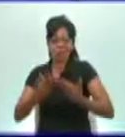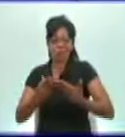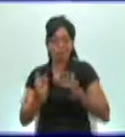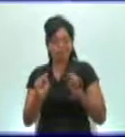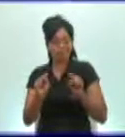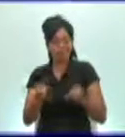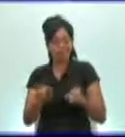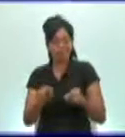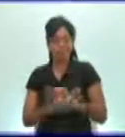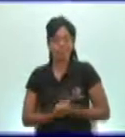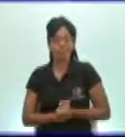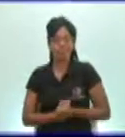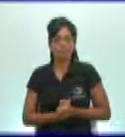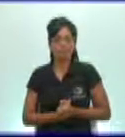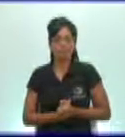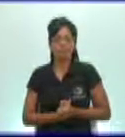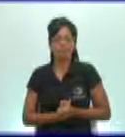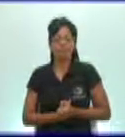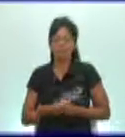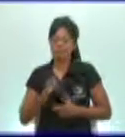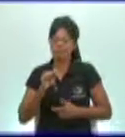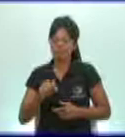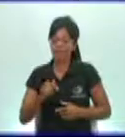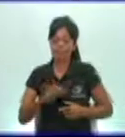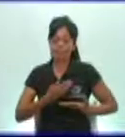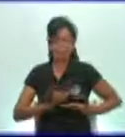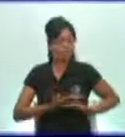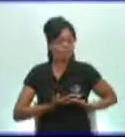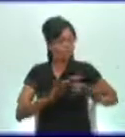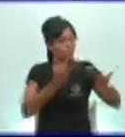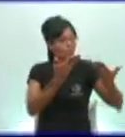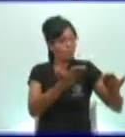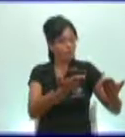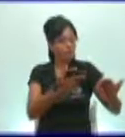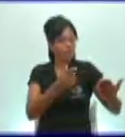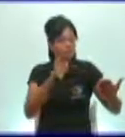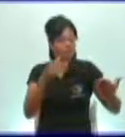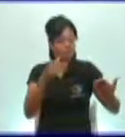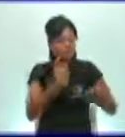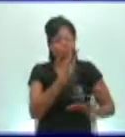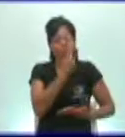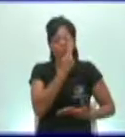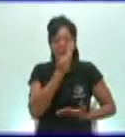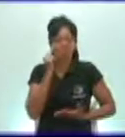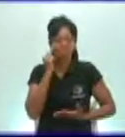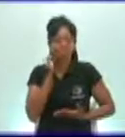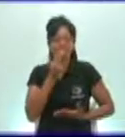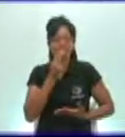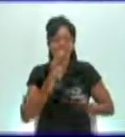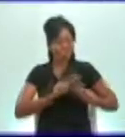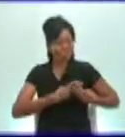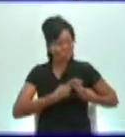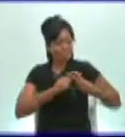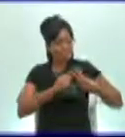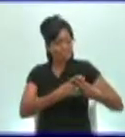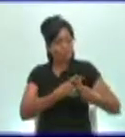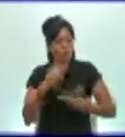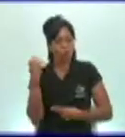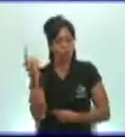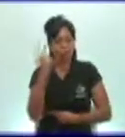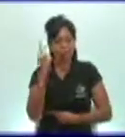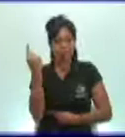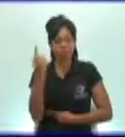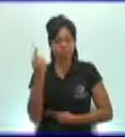Este es nuestro sencillo homenaje a este grande, a nuestro apóstol, a nuestro héroe nacional,